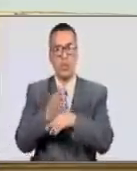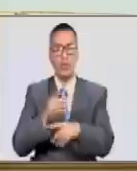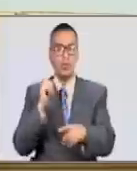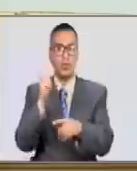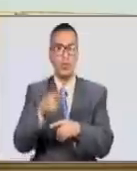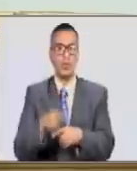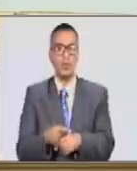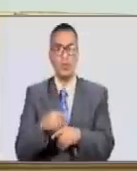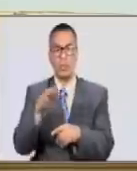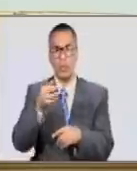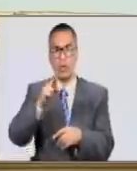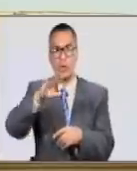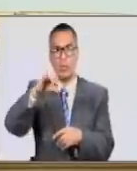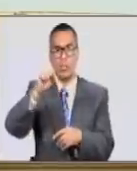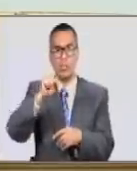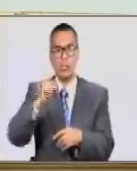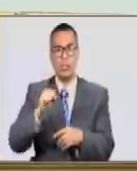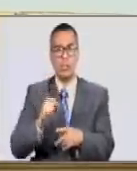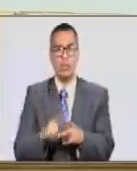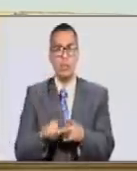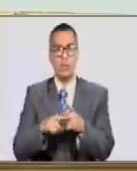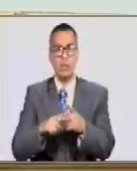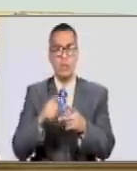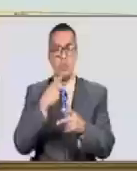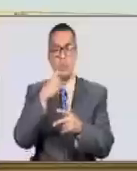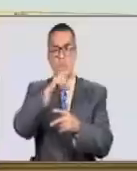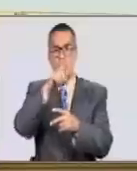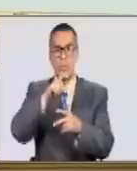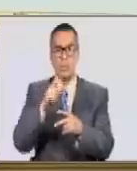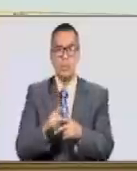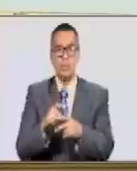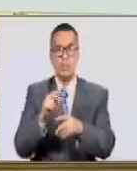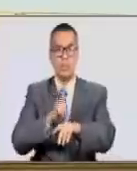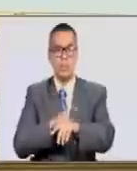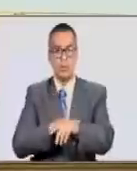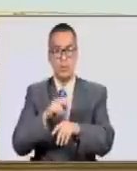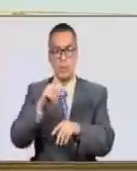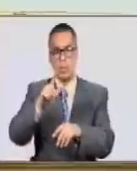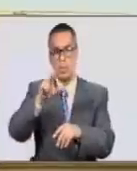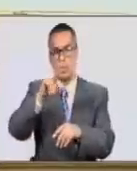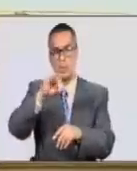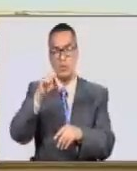demandarlo. Diputado Faría, aquí, por favor, consultor jurídico, doctor Larry Daboe.